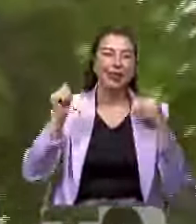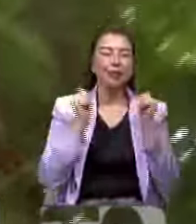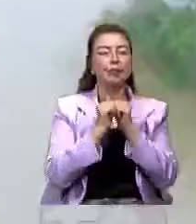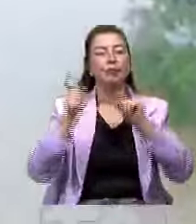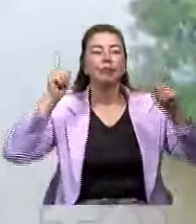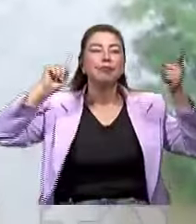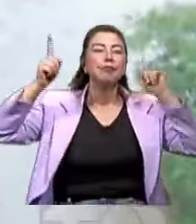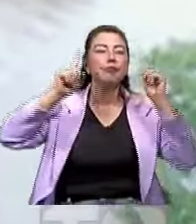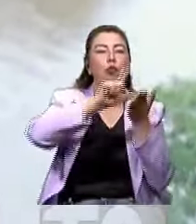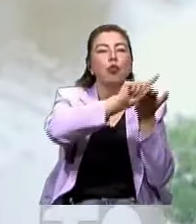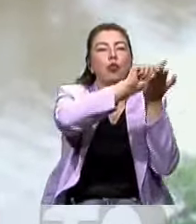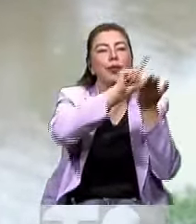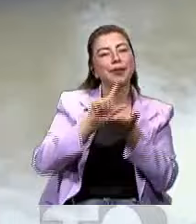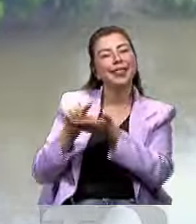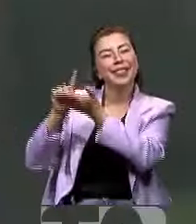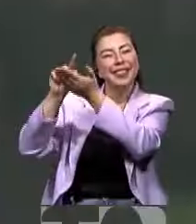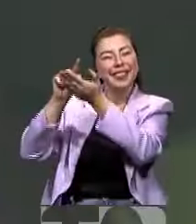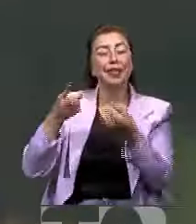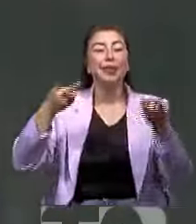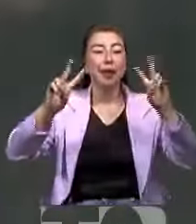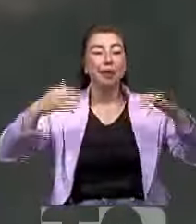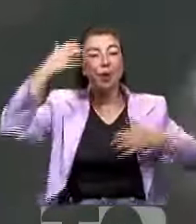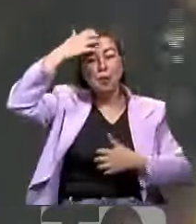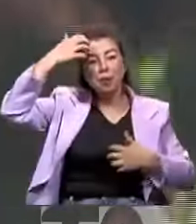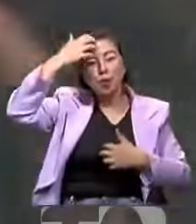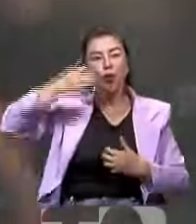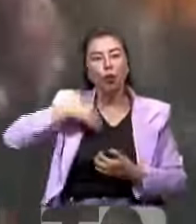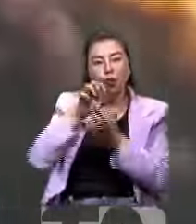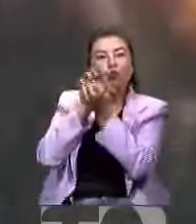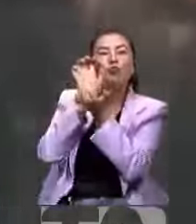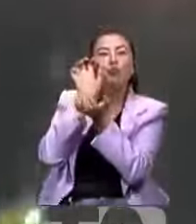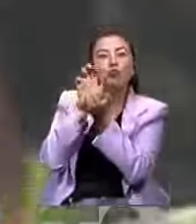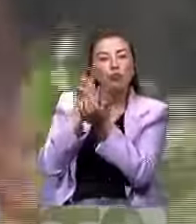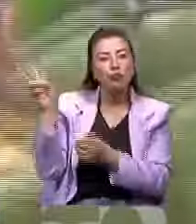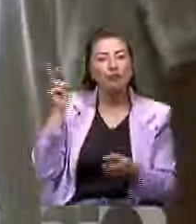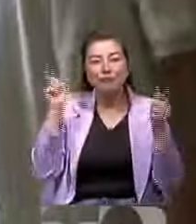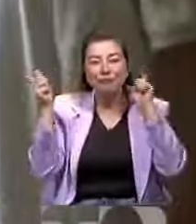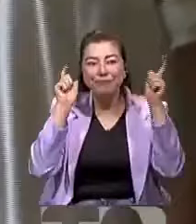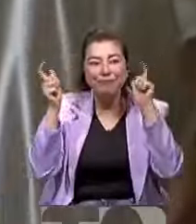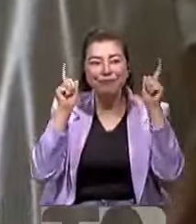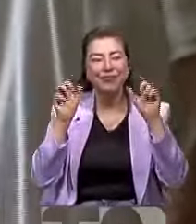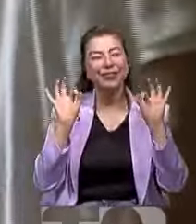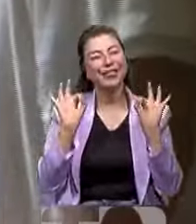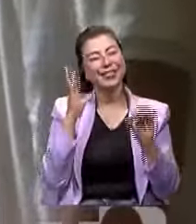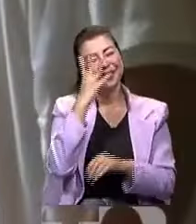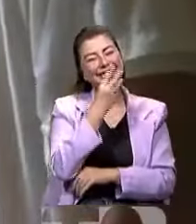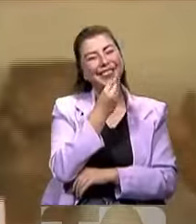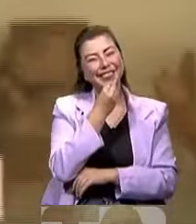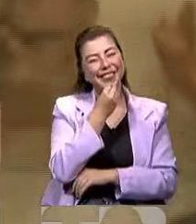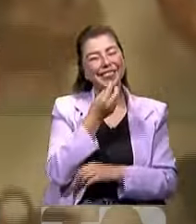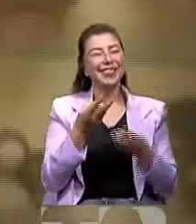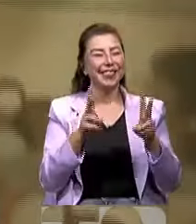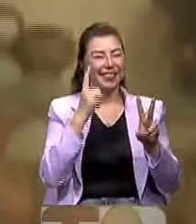las aves y el sonido de monos aulladores que habitan en esta zona. Al finalizar el recorrido en